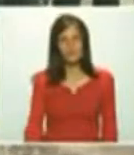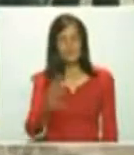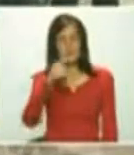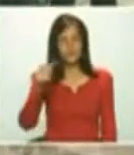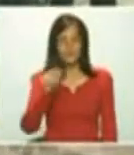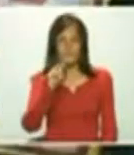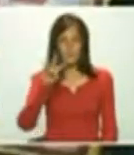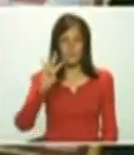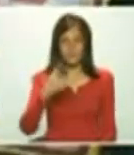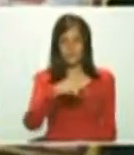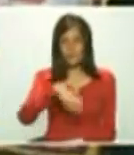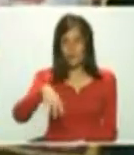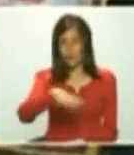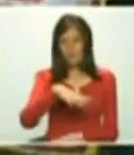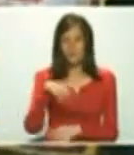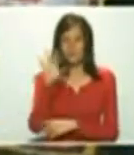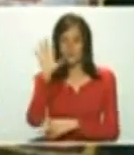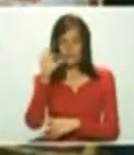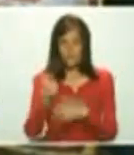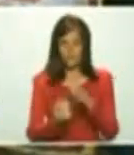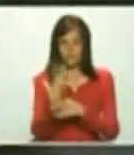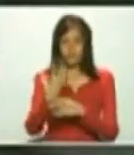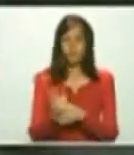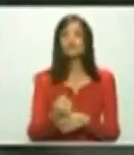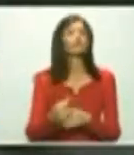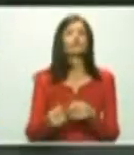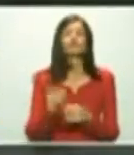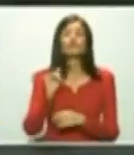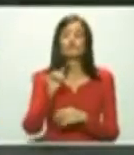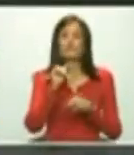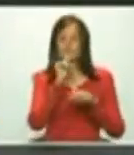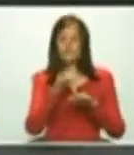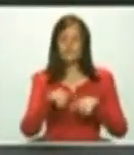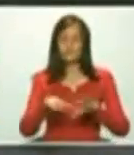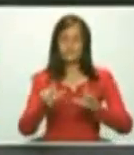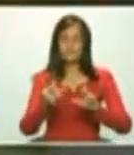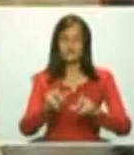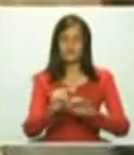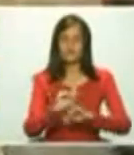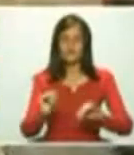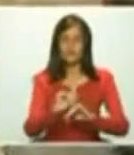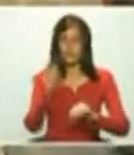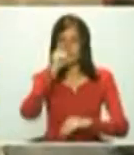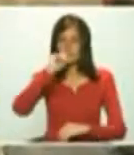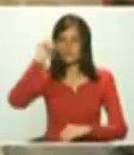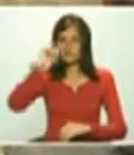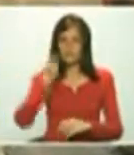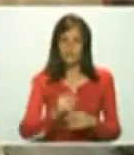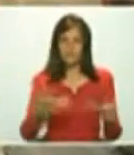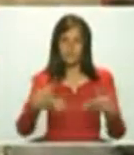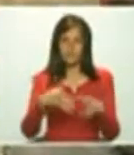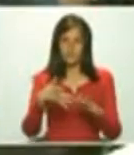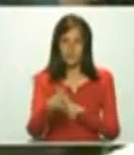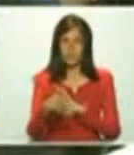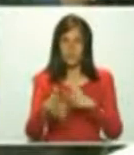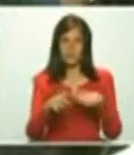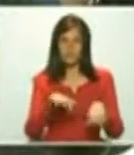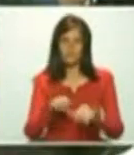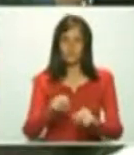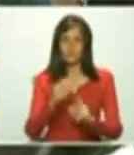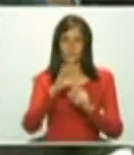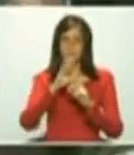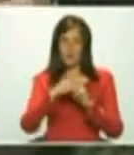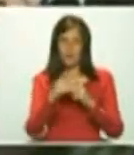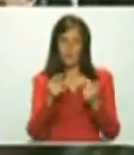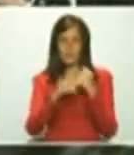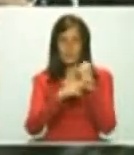Facilitadores de los 24 estados del país de la Fundación Infocentro culminaron el mes aniversario de este organismo con una toma